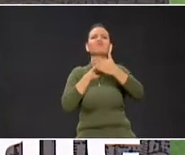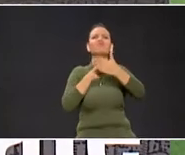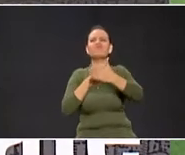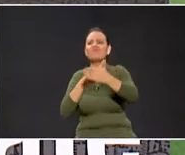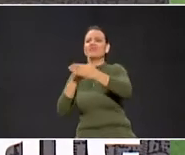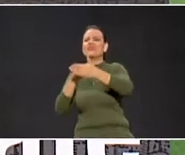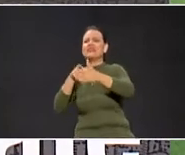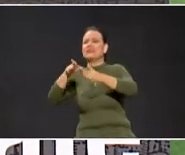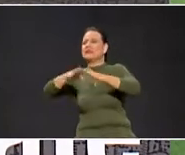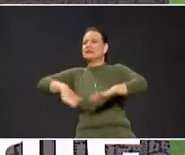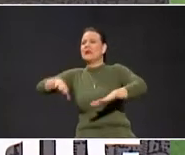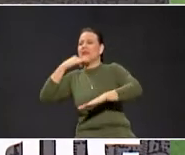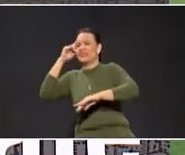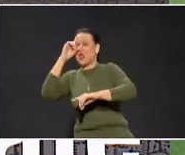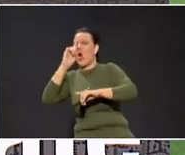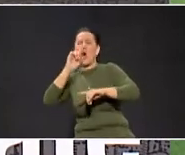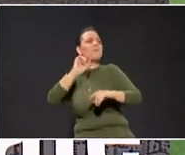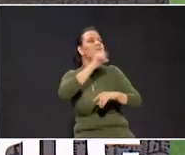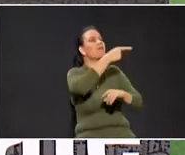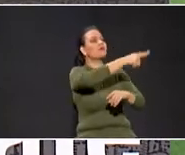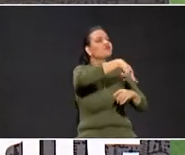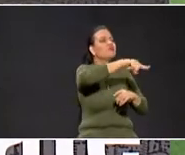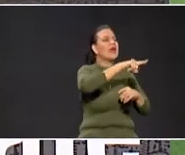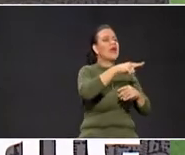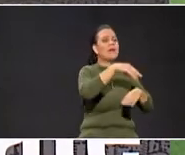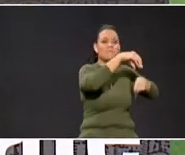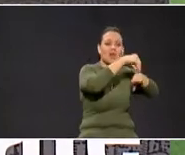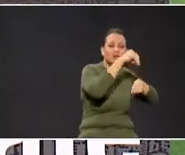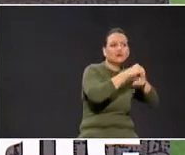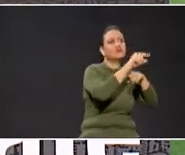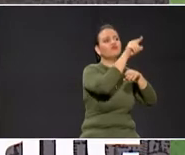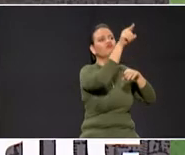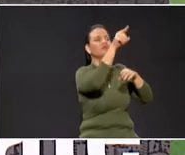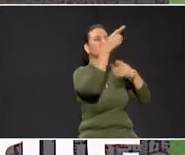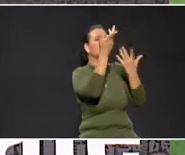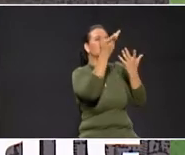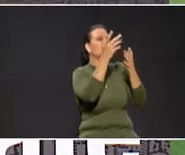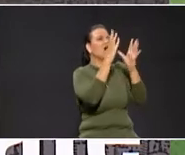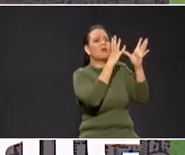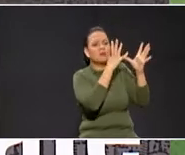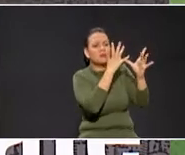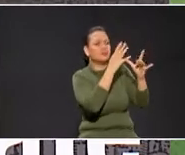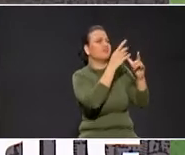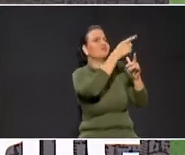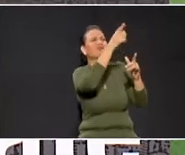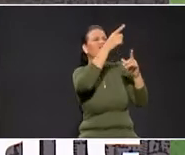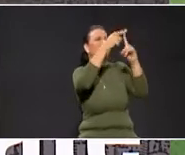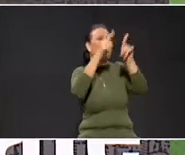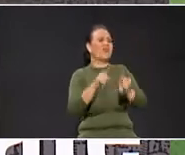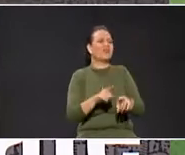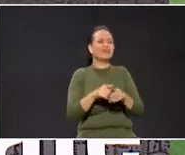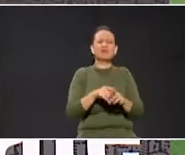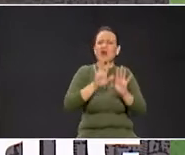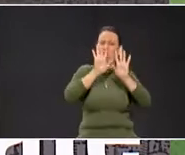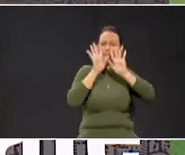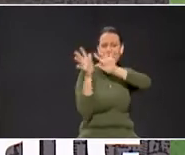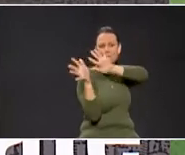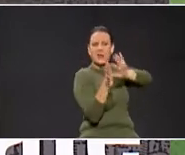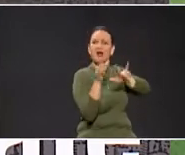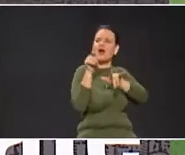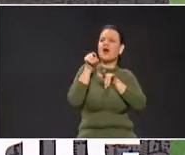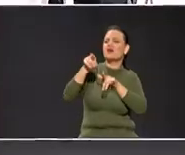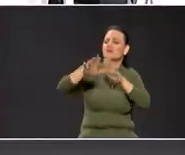municipios como bello sabaneta otro del área metropolitana específicamente para medellín cómo cree que se reactivaría